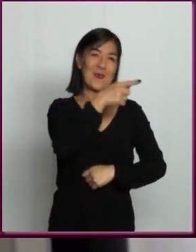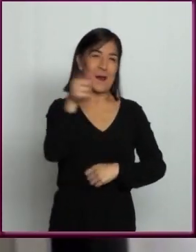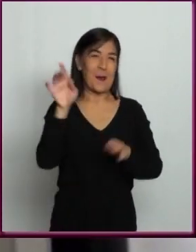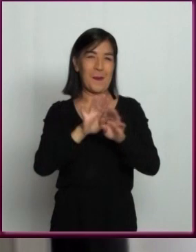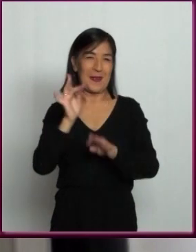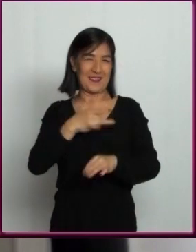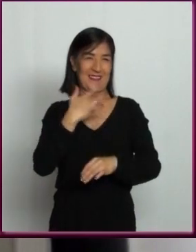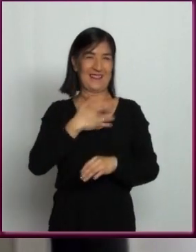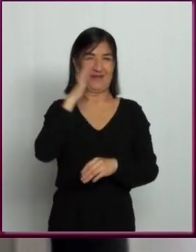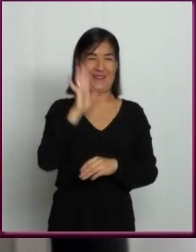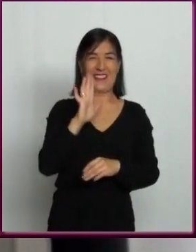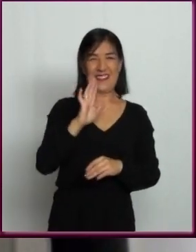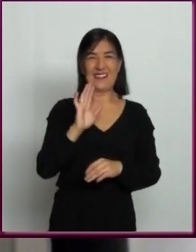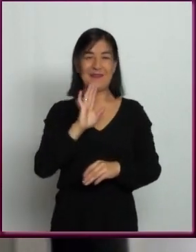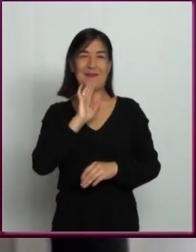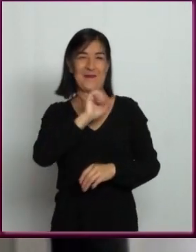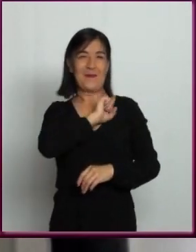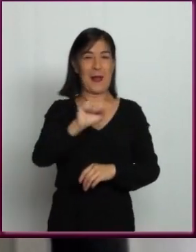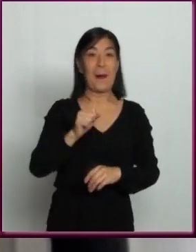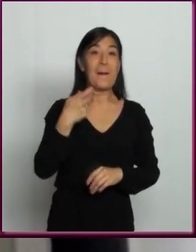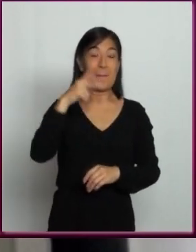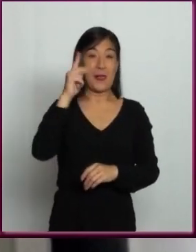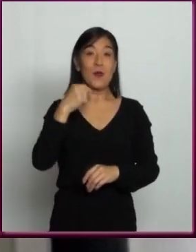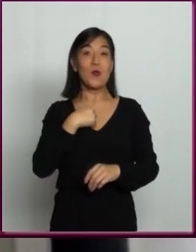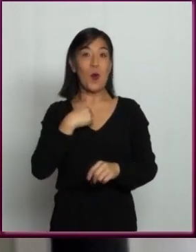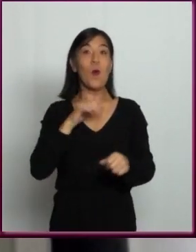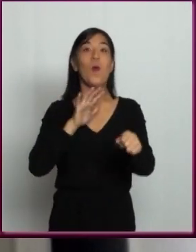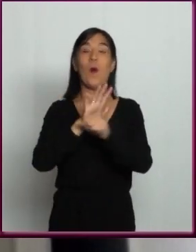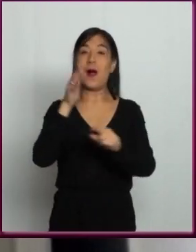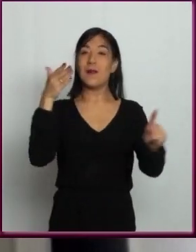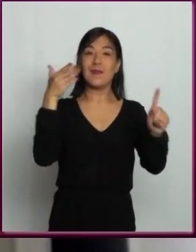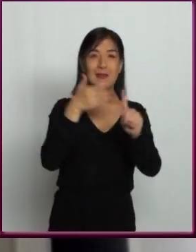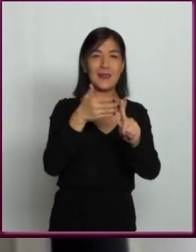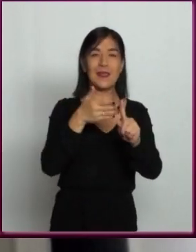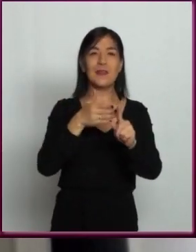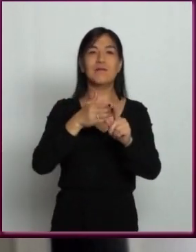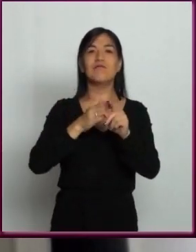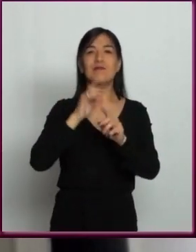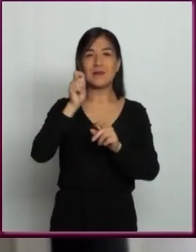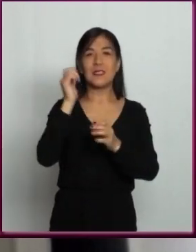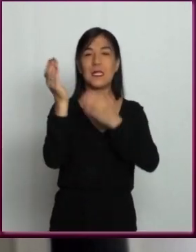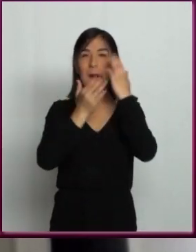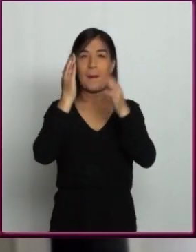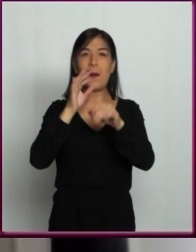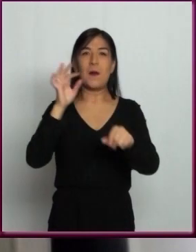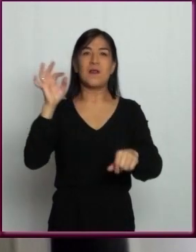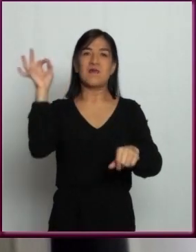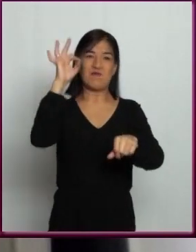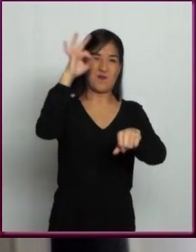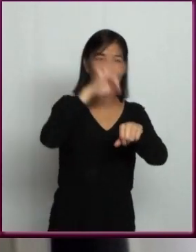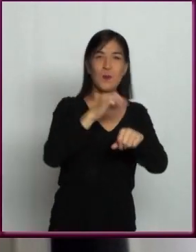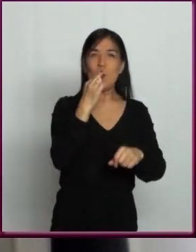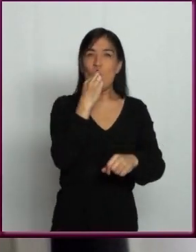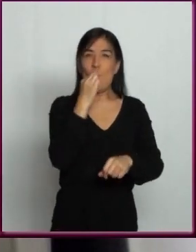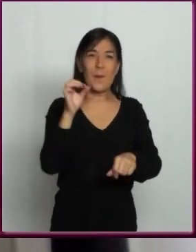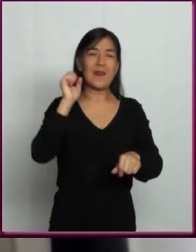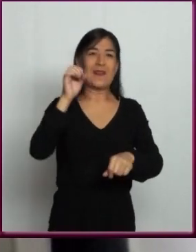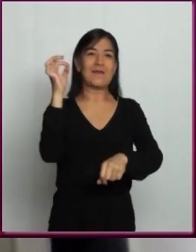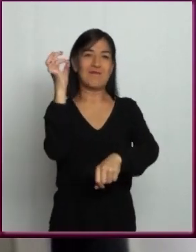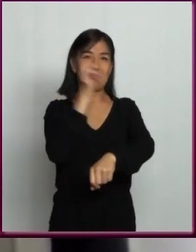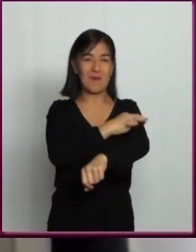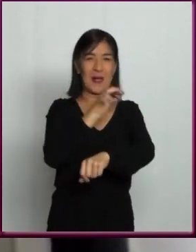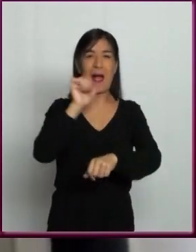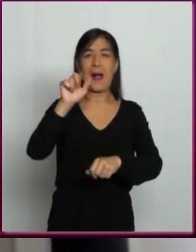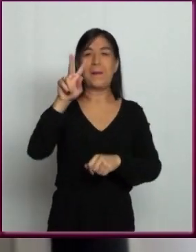poco sádico, pero bueno, yo me especializo en el estudio de avispas parasitoides. Es un grupo muy